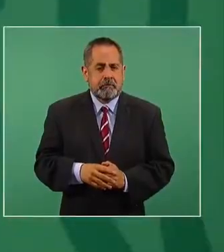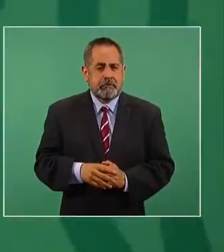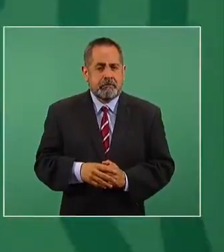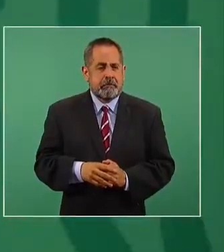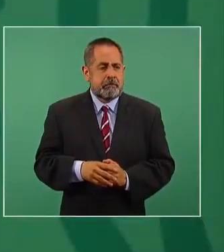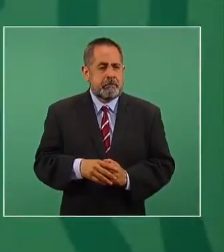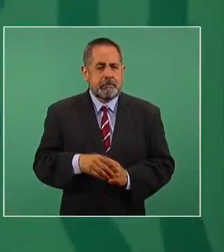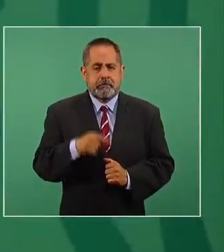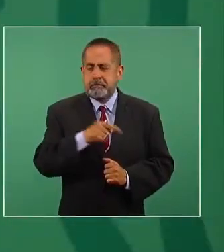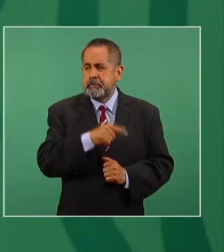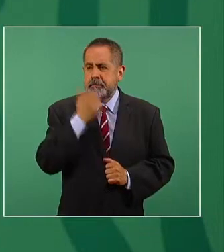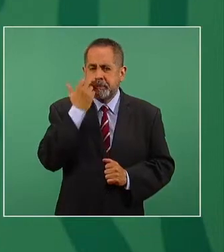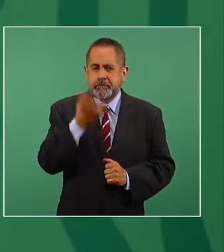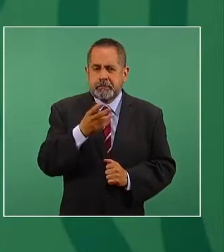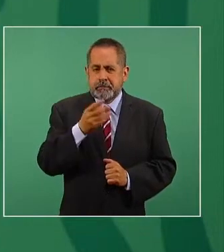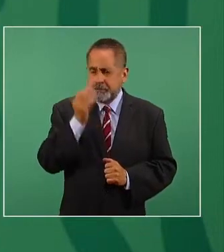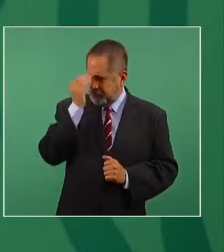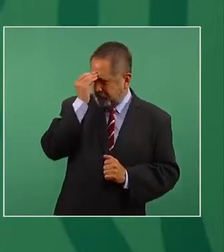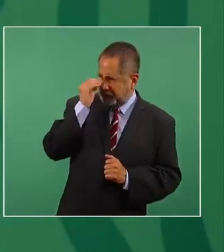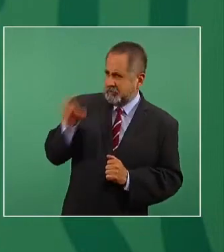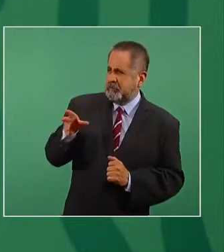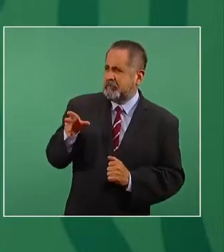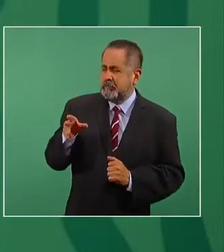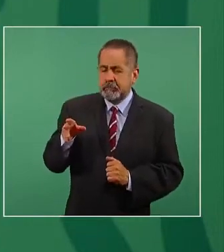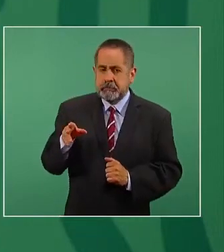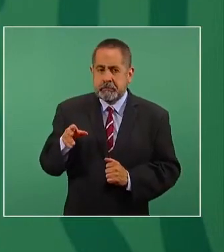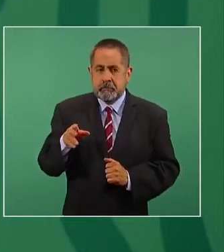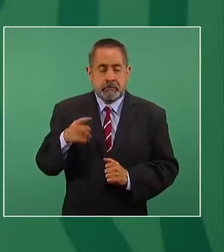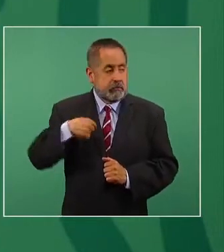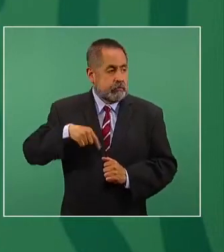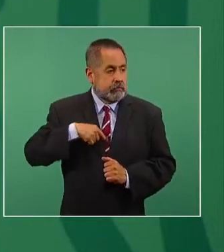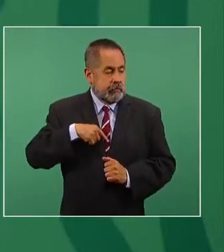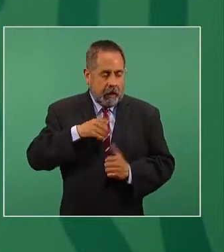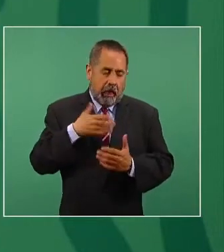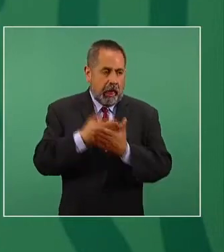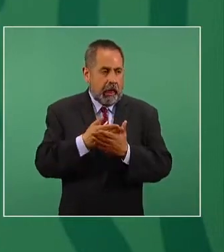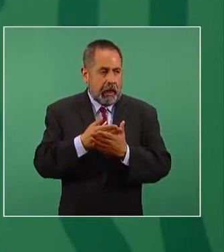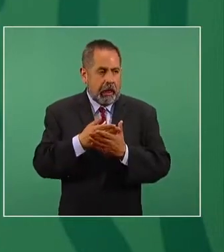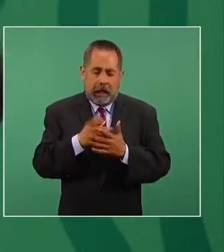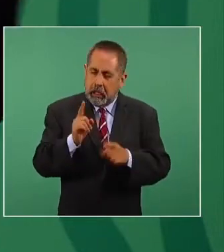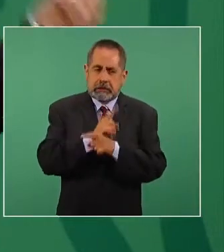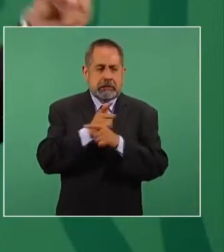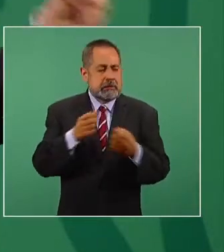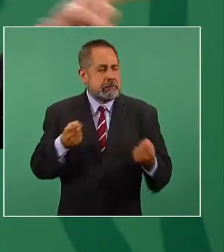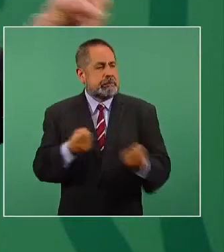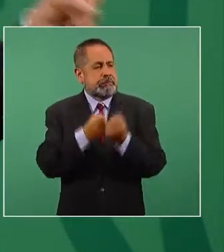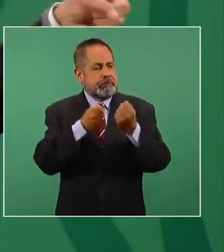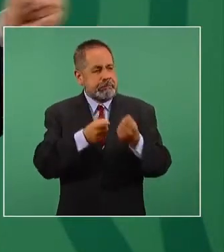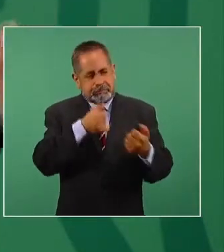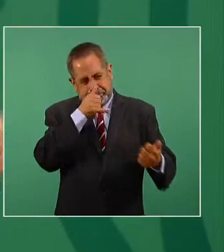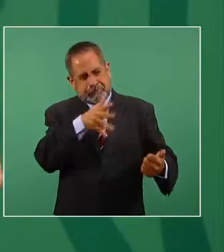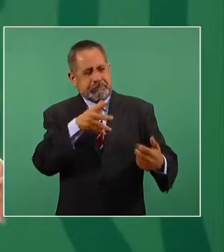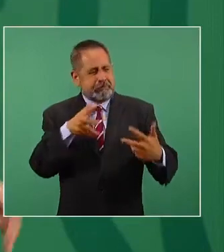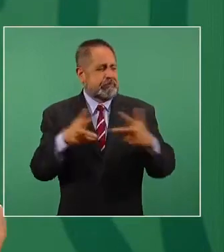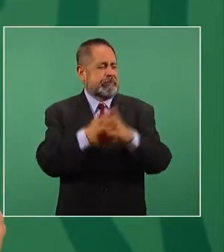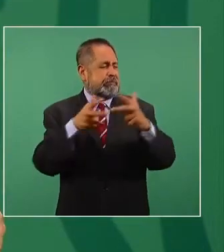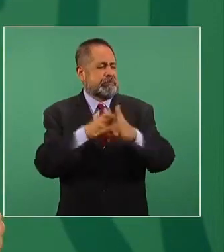se cayera en una provocación, se cayera en la trampa de la violencia, para decir, ya ven,